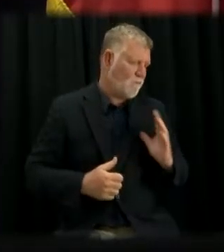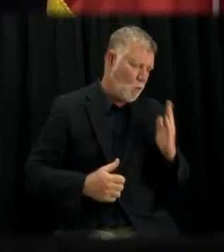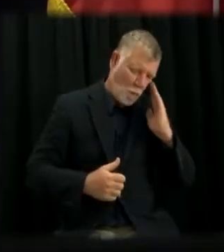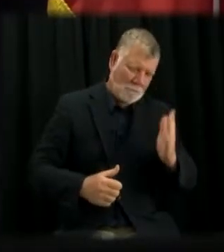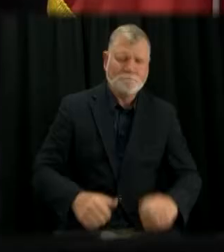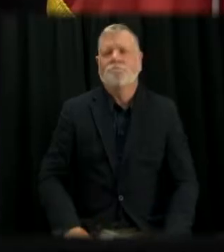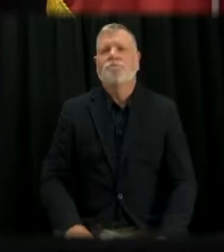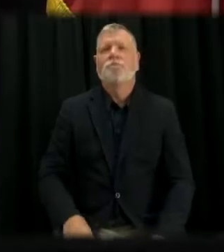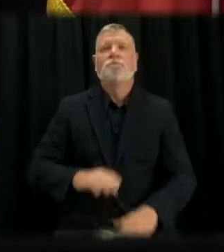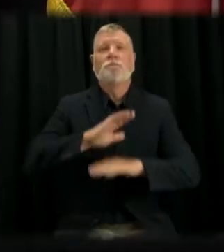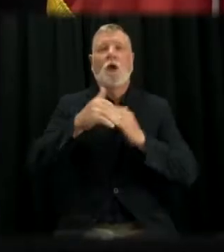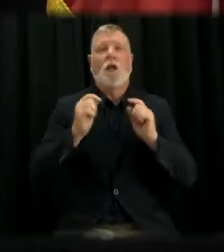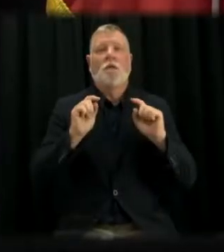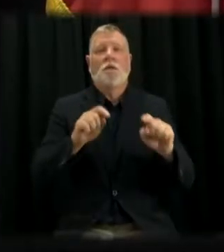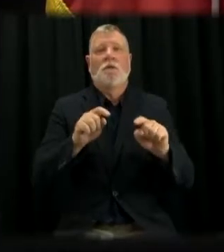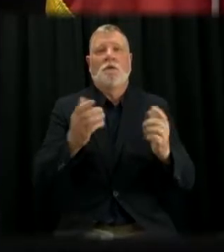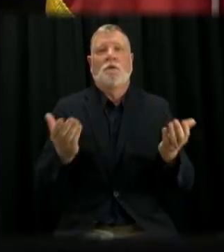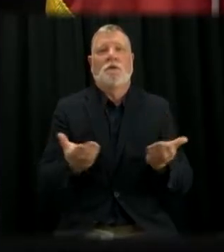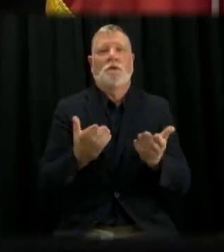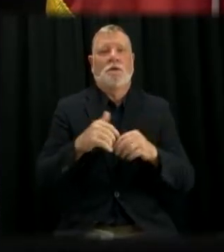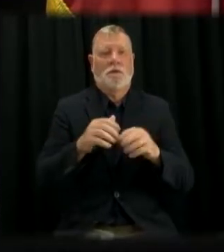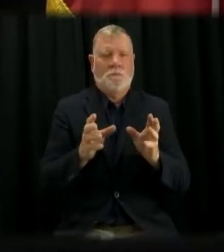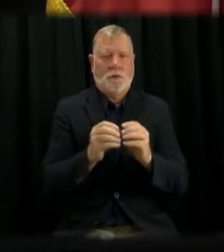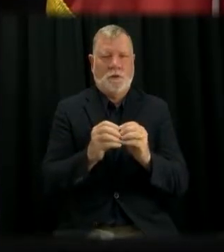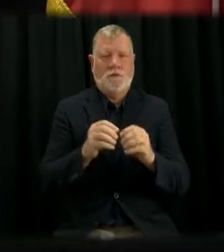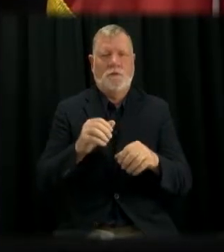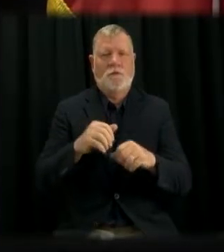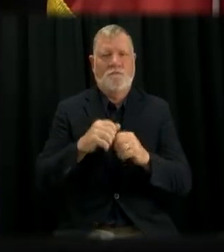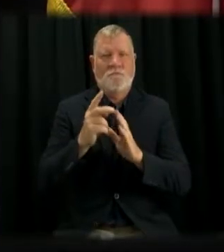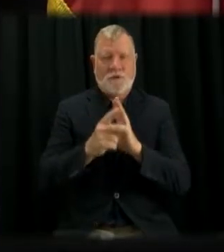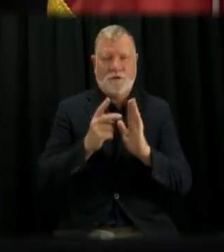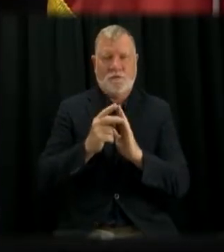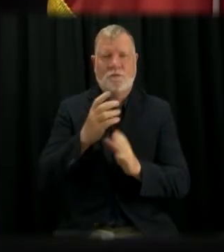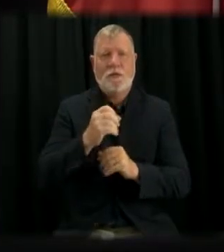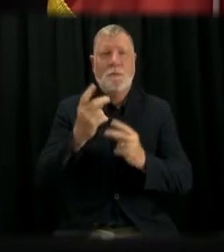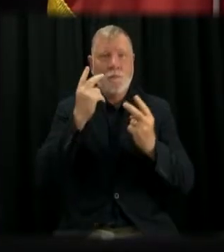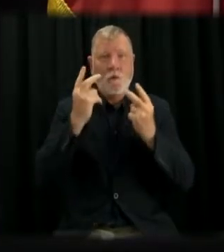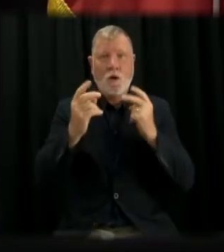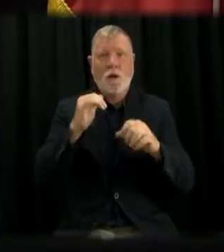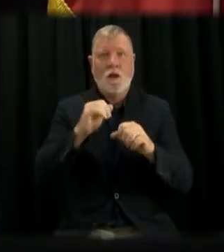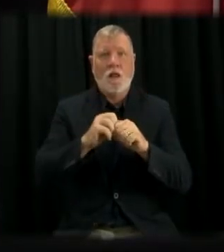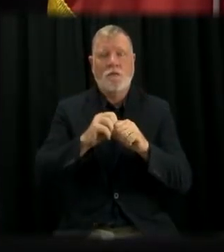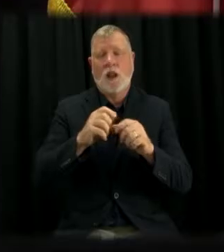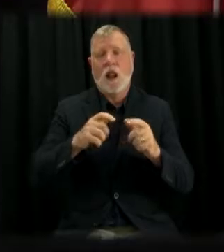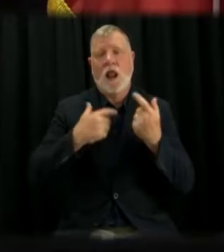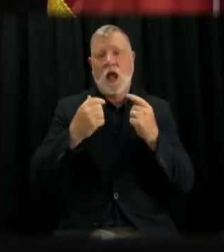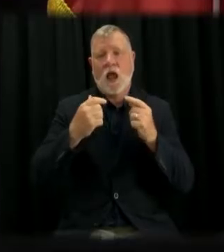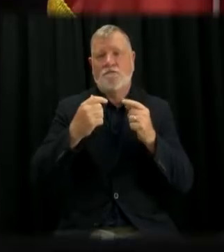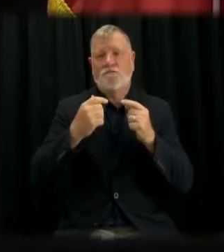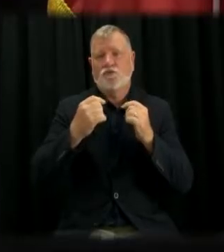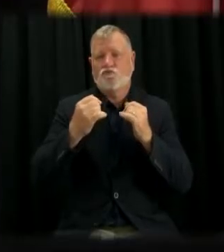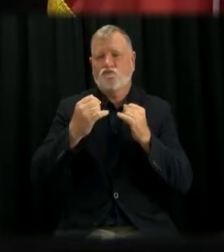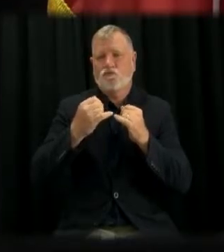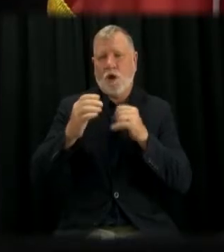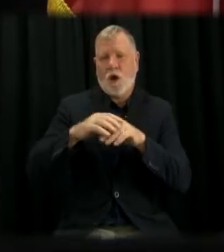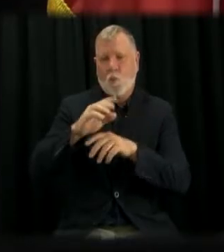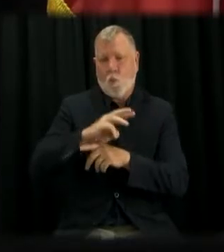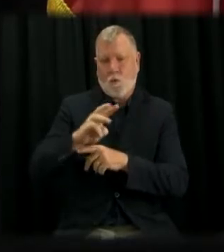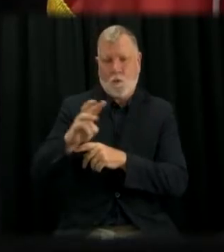a todos que están asistiendo aquí a esta reunión pública que se celebra por videoconferencia y lo que están viendo el live